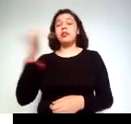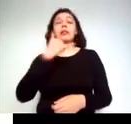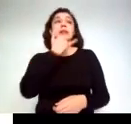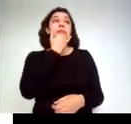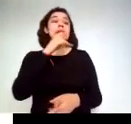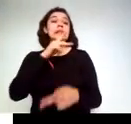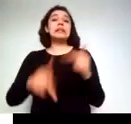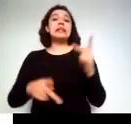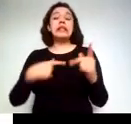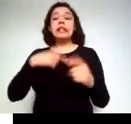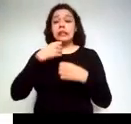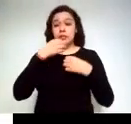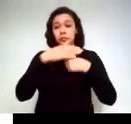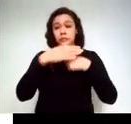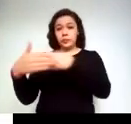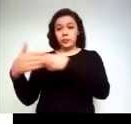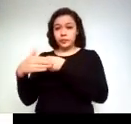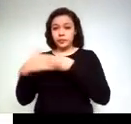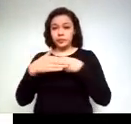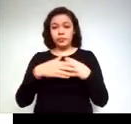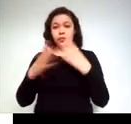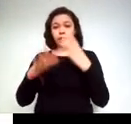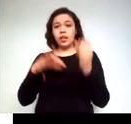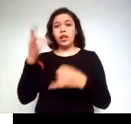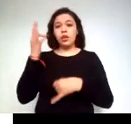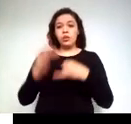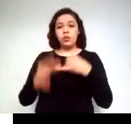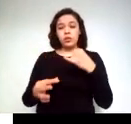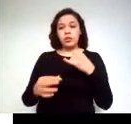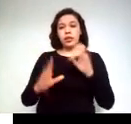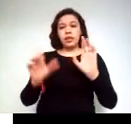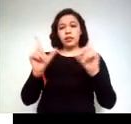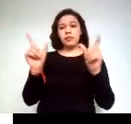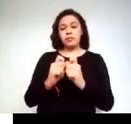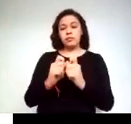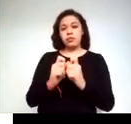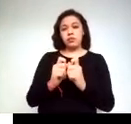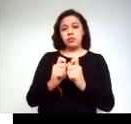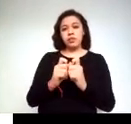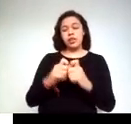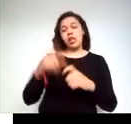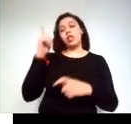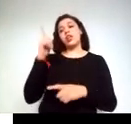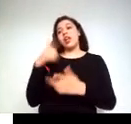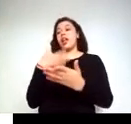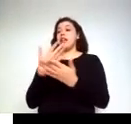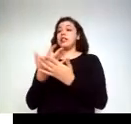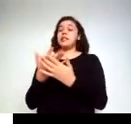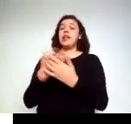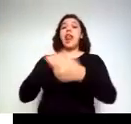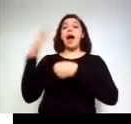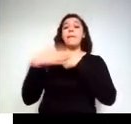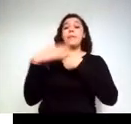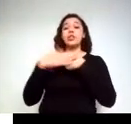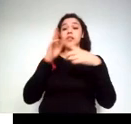permites promocionar ya la última y adelante. Ya hacemos el cierre. Bueno, pues los esperamos en la próxima plática. En